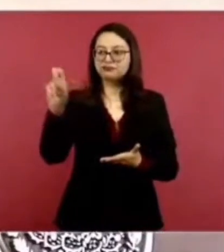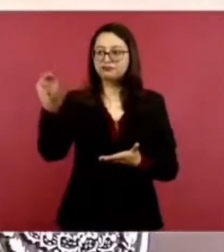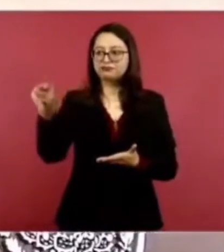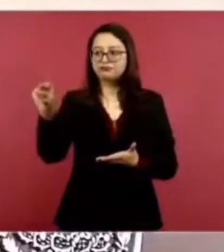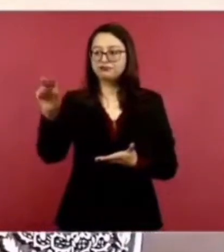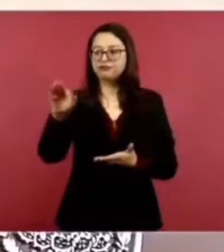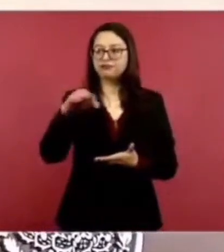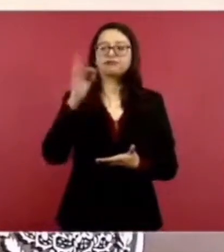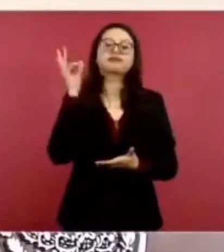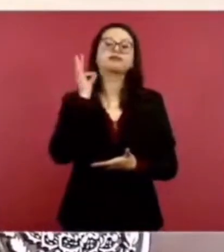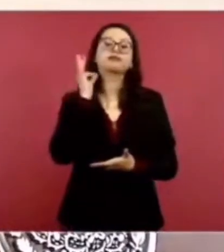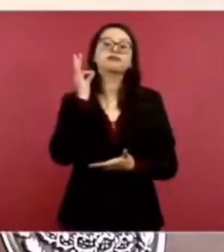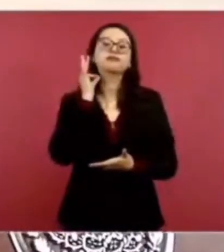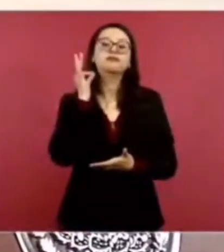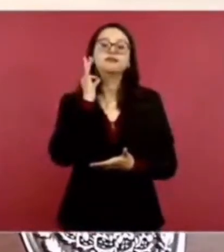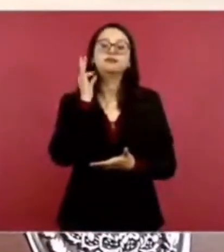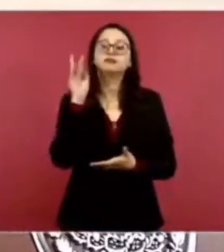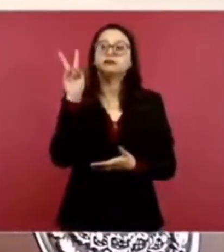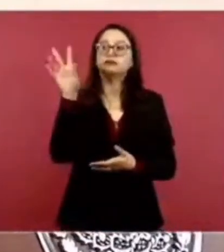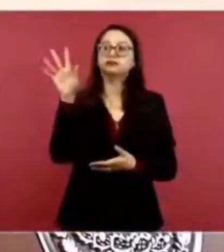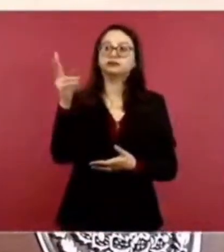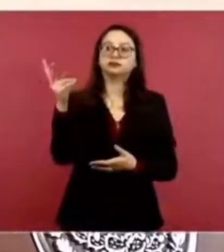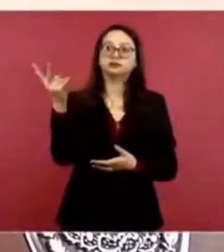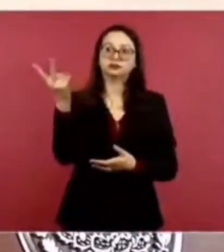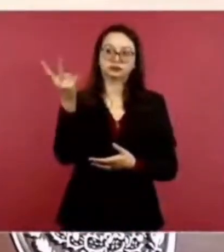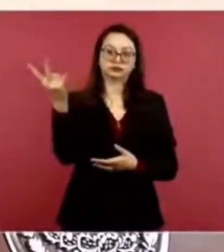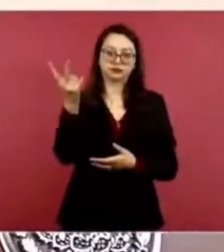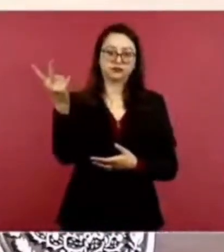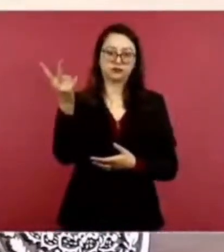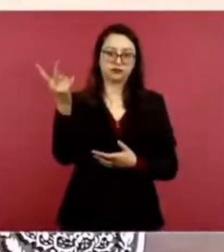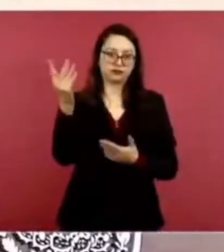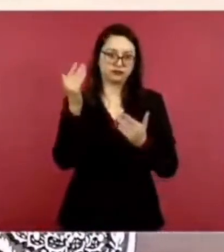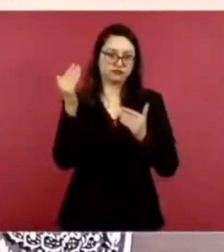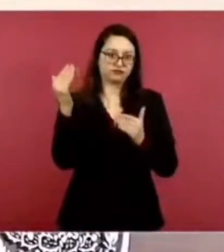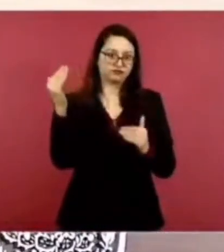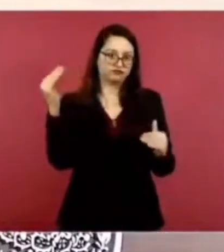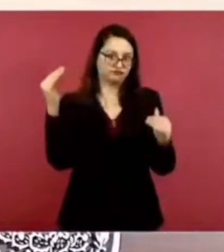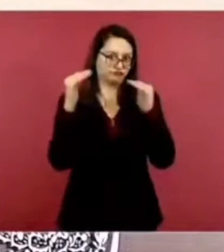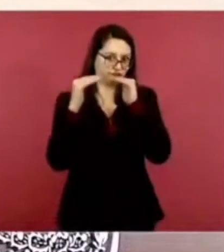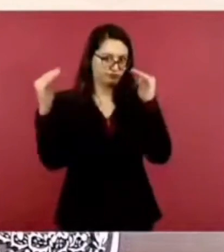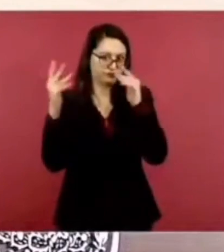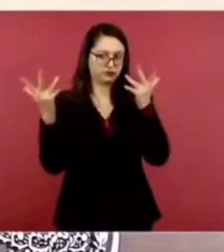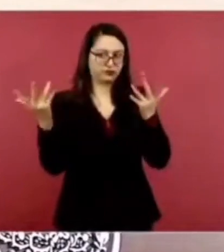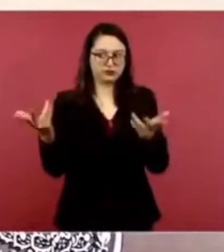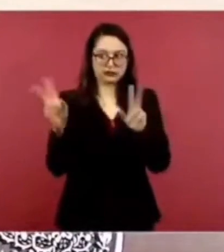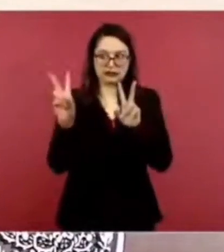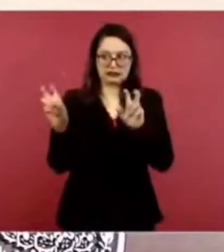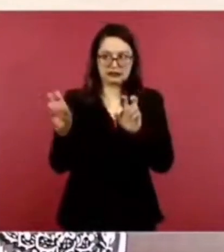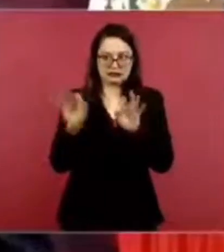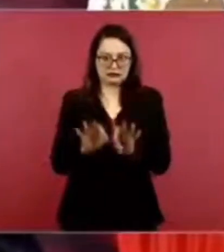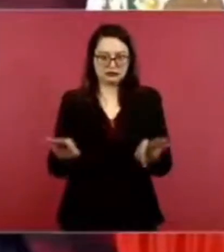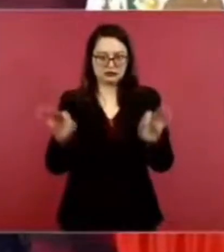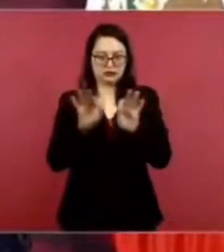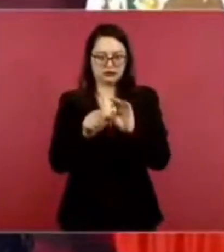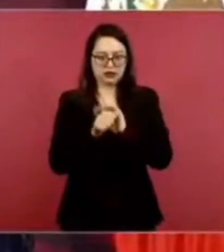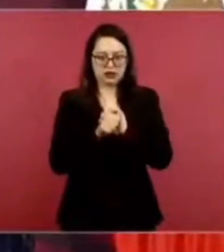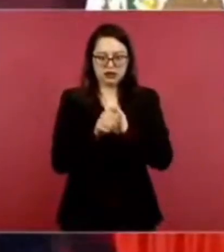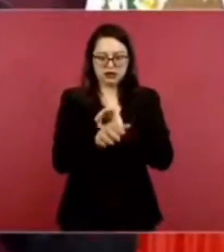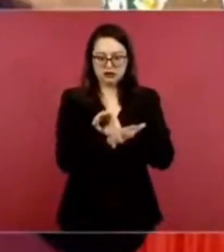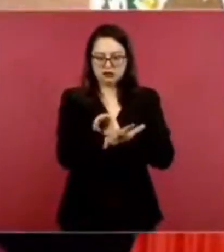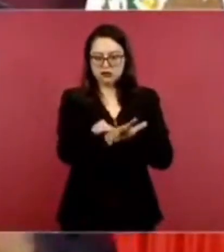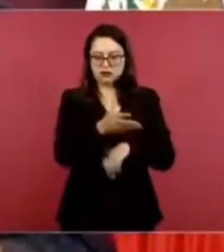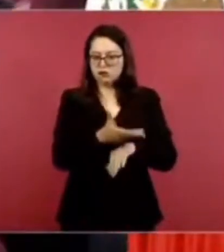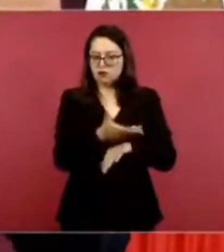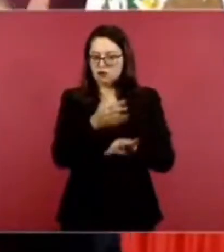con el fiscal como es un asunto de estado un asunto humanitario de Justicia